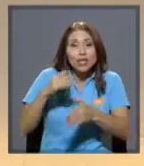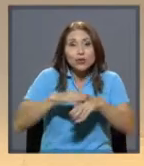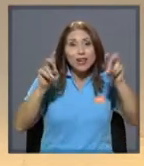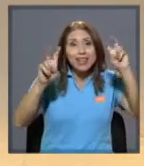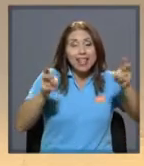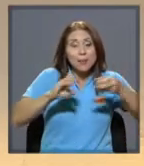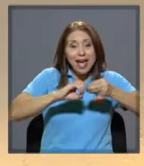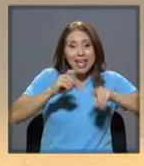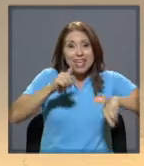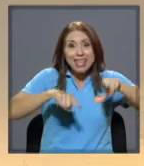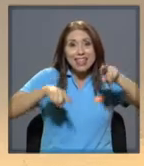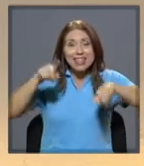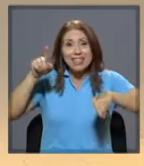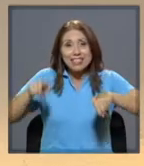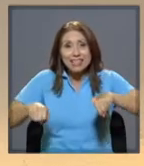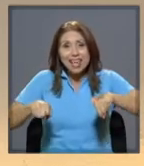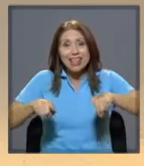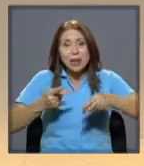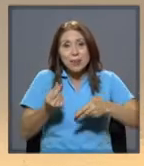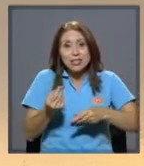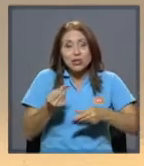menos le lanzo un rayo